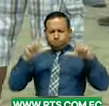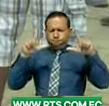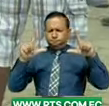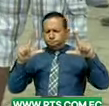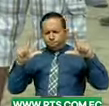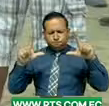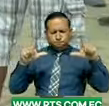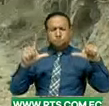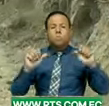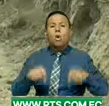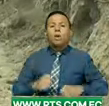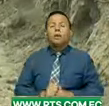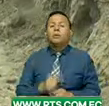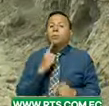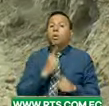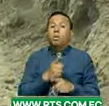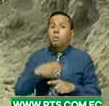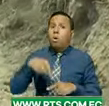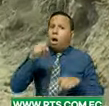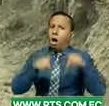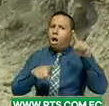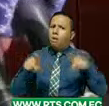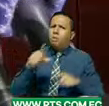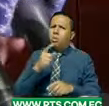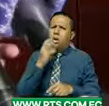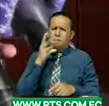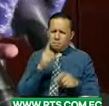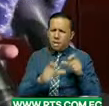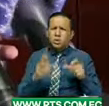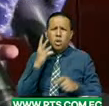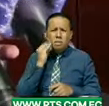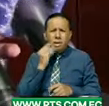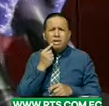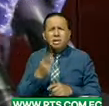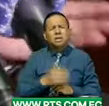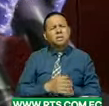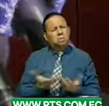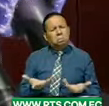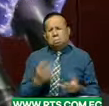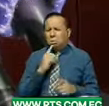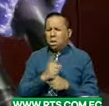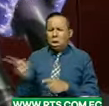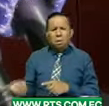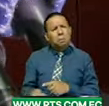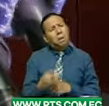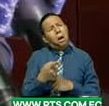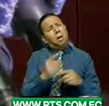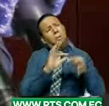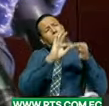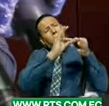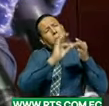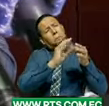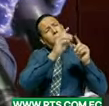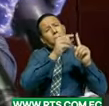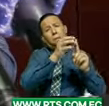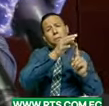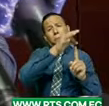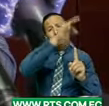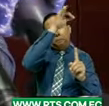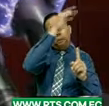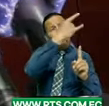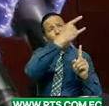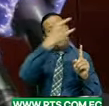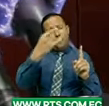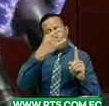de las comunidades de Montecristi cuestionan su eficacia. Se coloca el radar, tenemos la visibilidad completa.